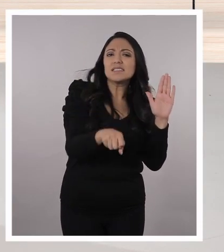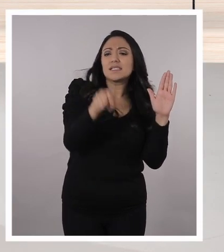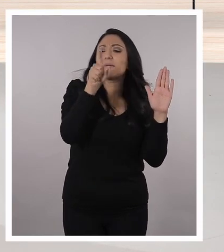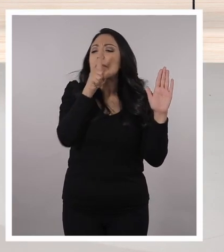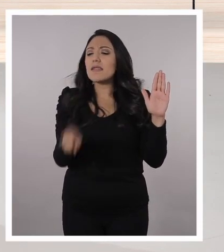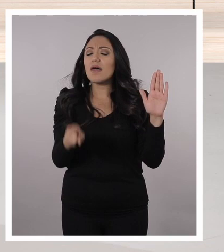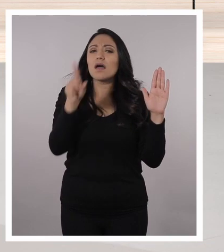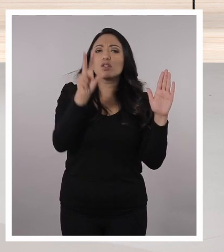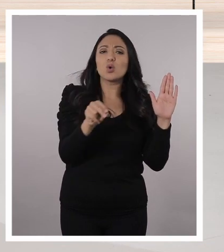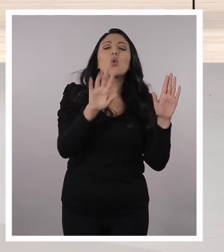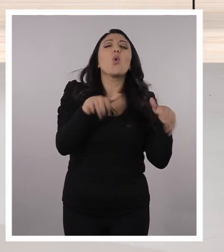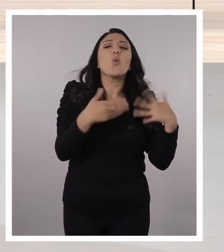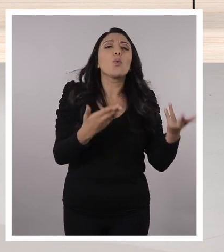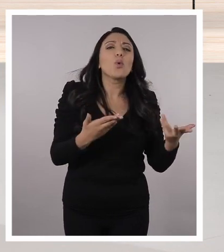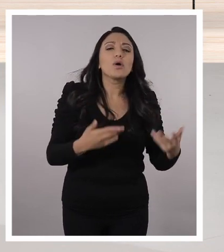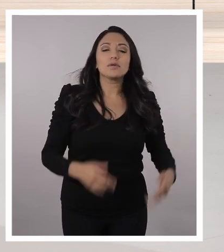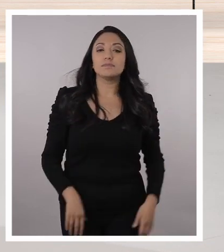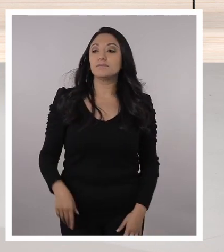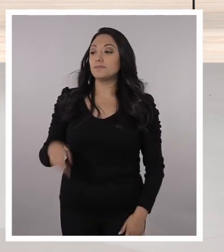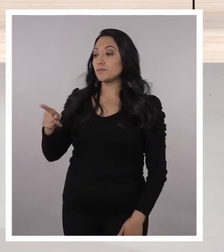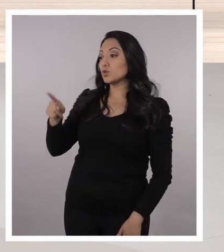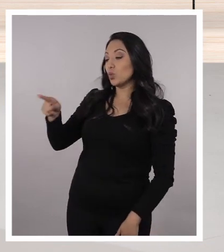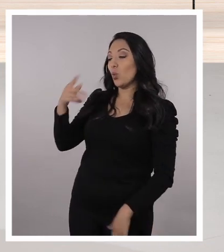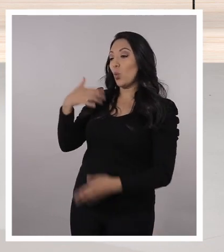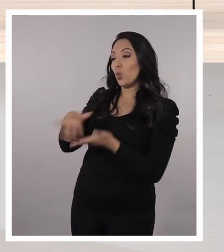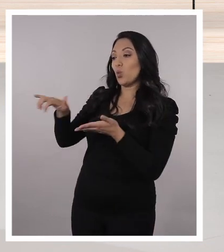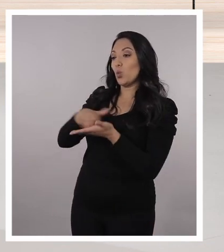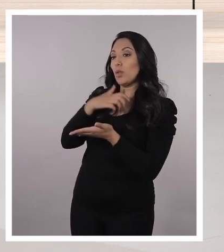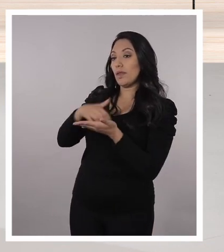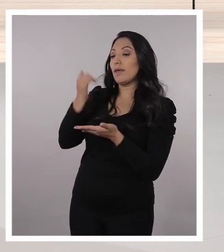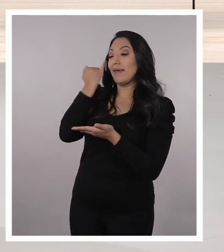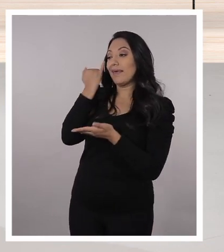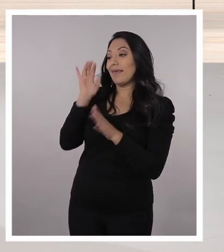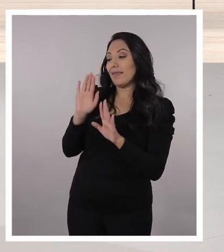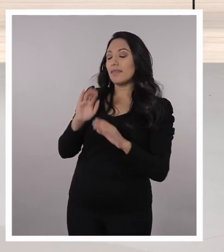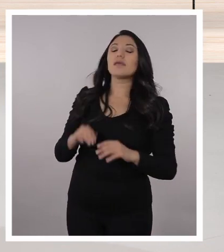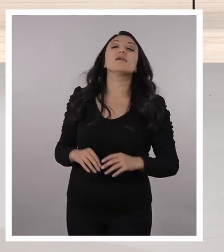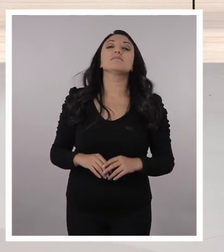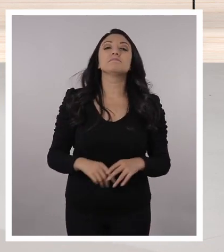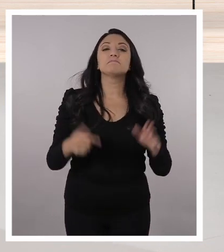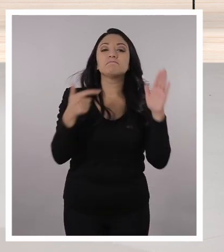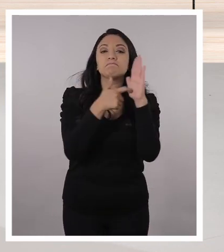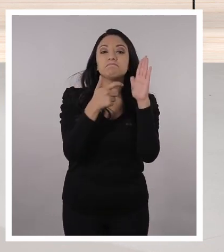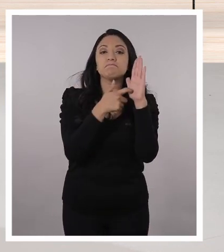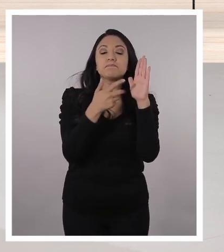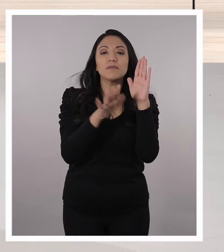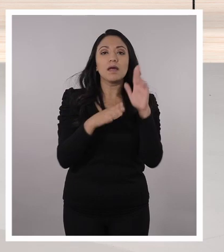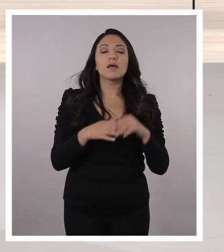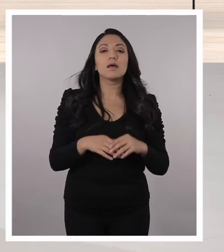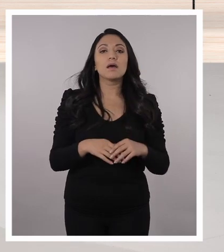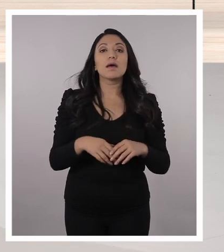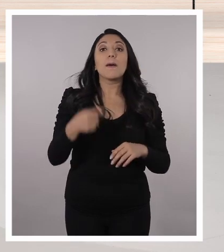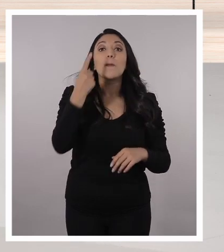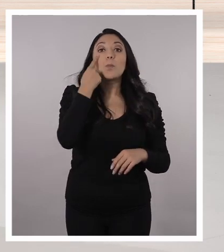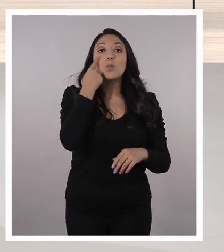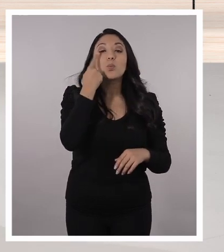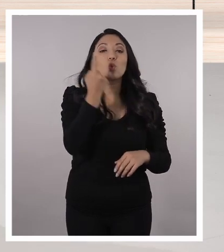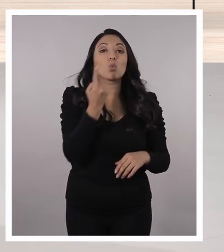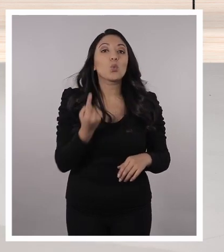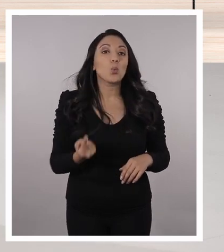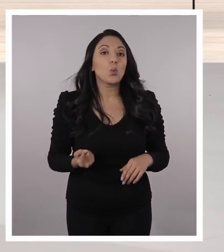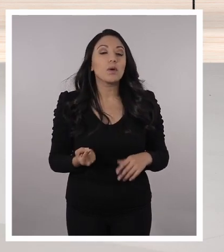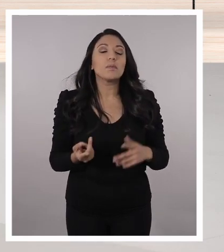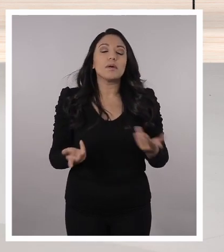específicamente si es o no es un fósil? Muy bien, perfecto. Ahí tienes ya tu tesis, ¿no es cierto? Tu hipótesis, perdón, que es un fósil vegetal. Ahora tenemos